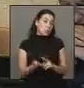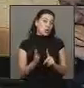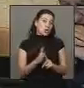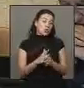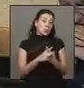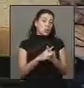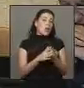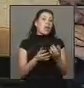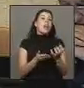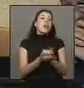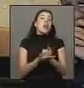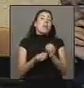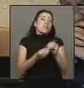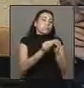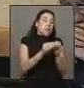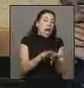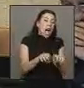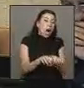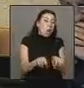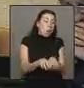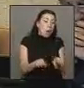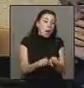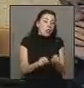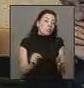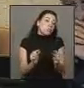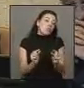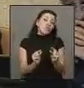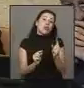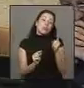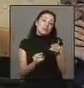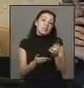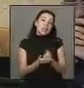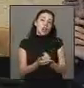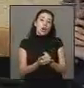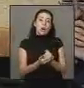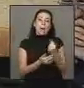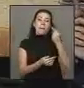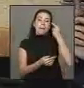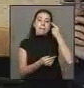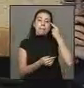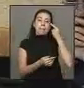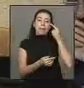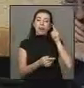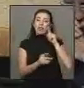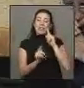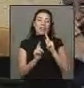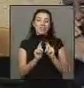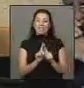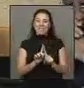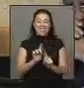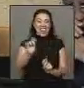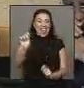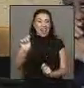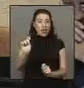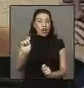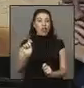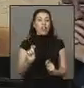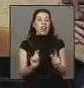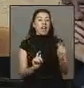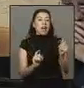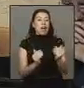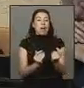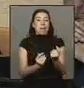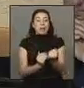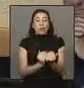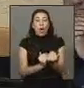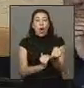de un acuerdo parcial, es cierto, pero un acuerdo al fin y al cabo, que está distante de la inflación esperada, que